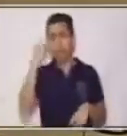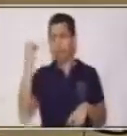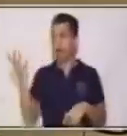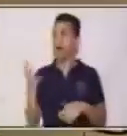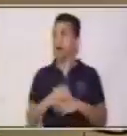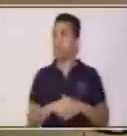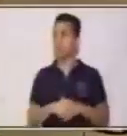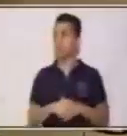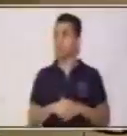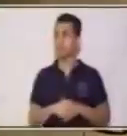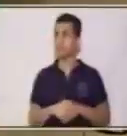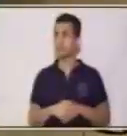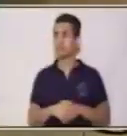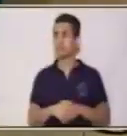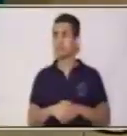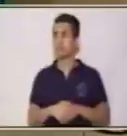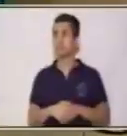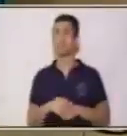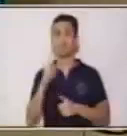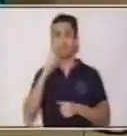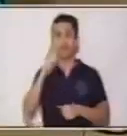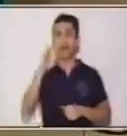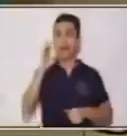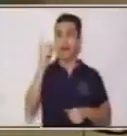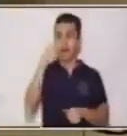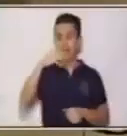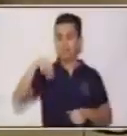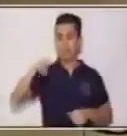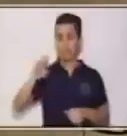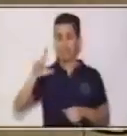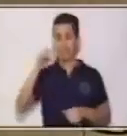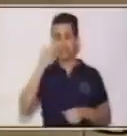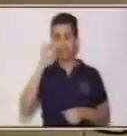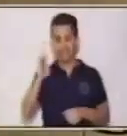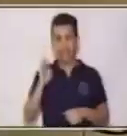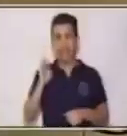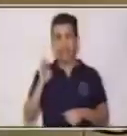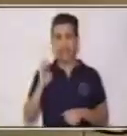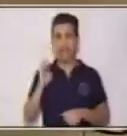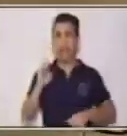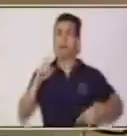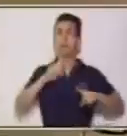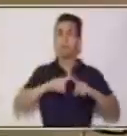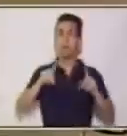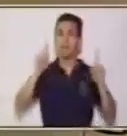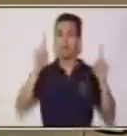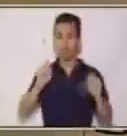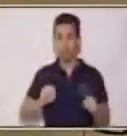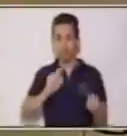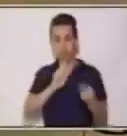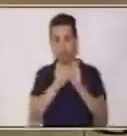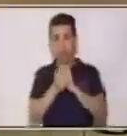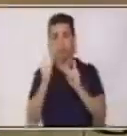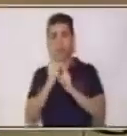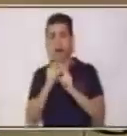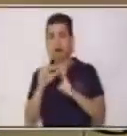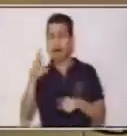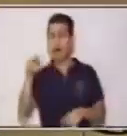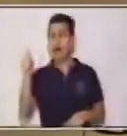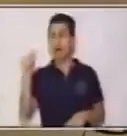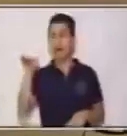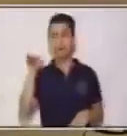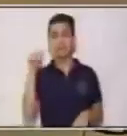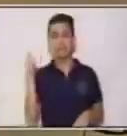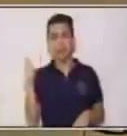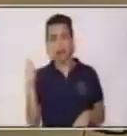Podría ser, tu perro es de una raza poco común. Con una palabra